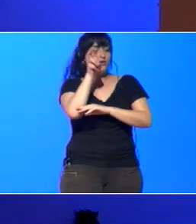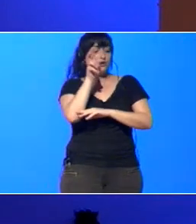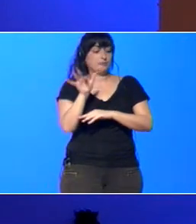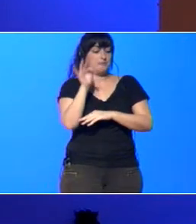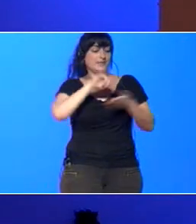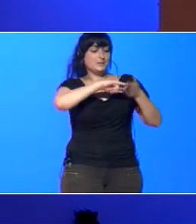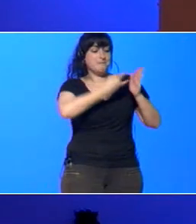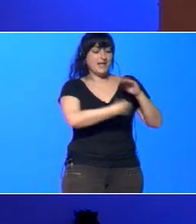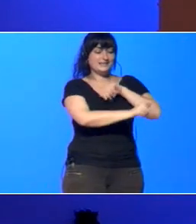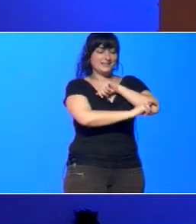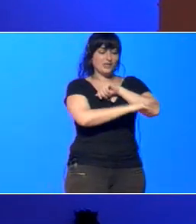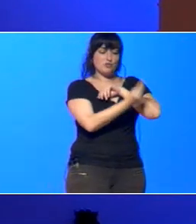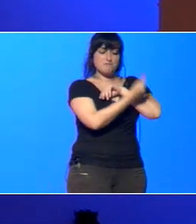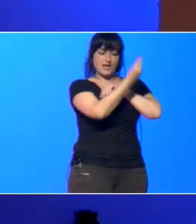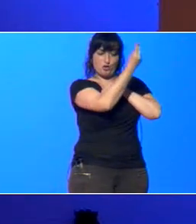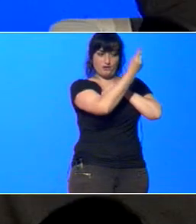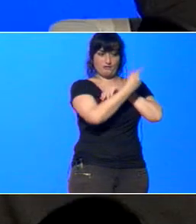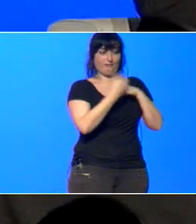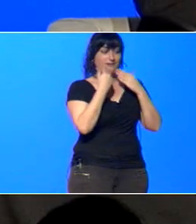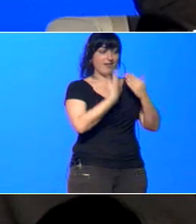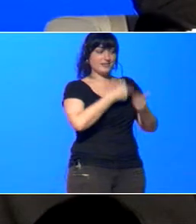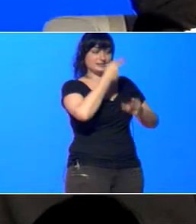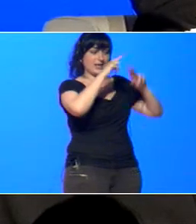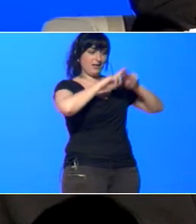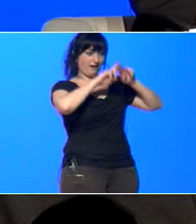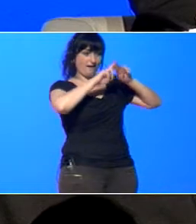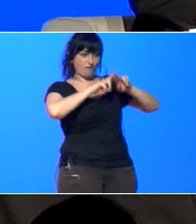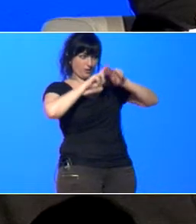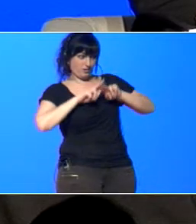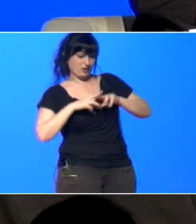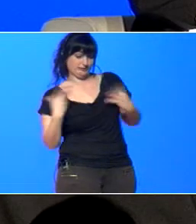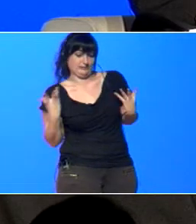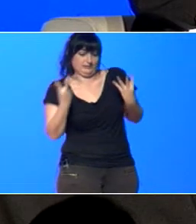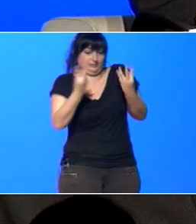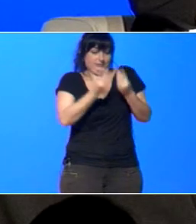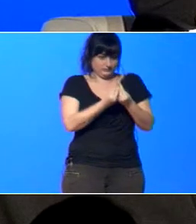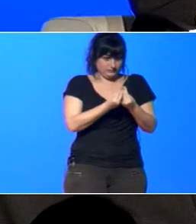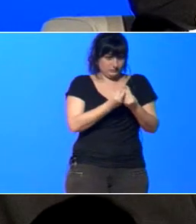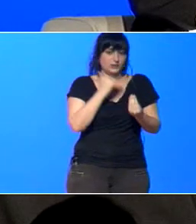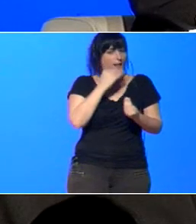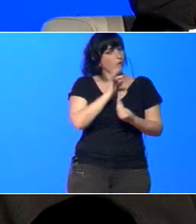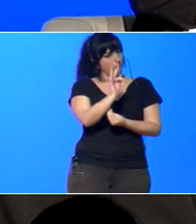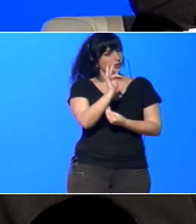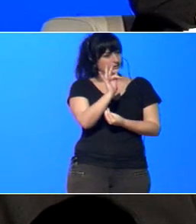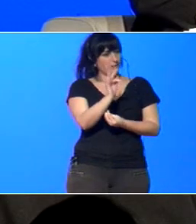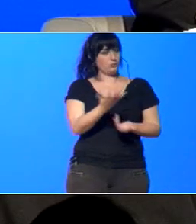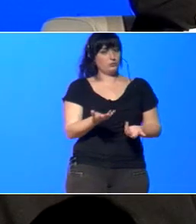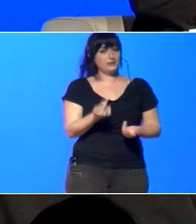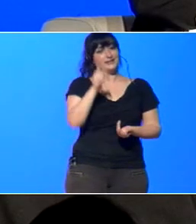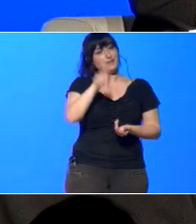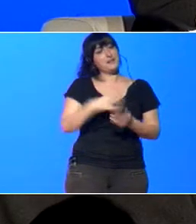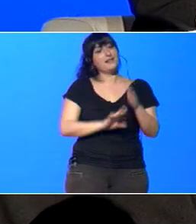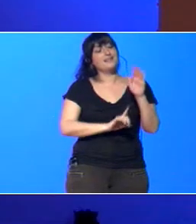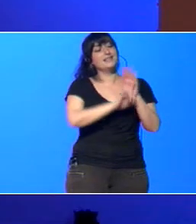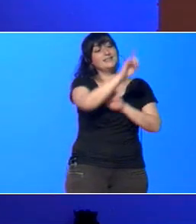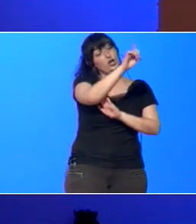de mejora, en base a las evaluaciones. O sea, que eso también alineado, yo creo que es como algo que puede favorecerlo. Y luego el desarrollo de algunos